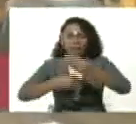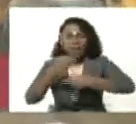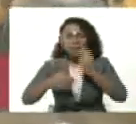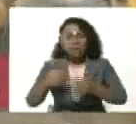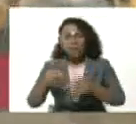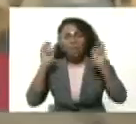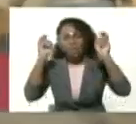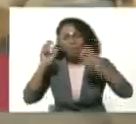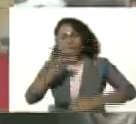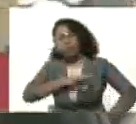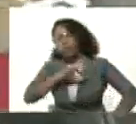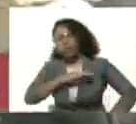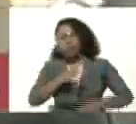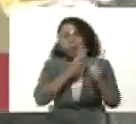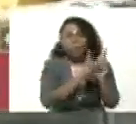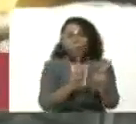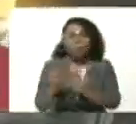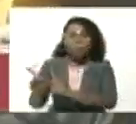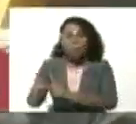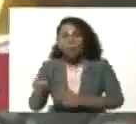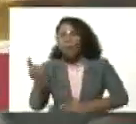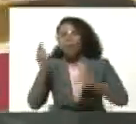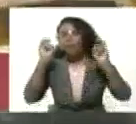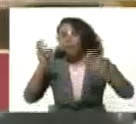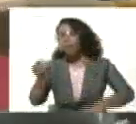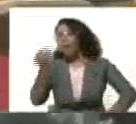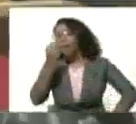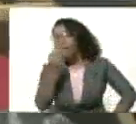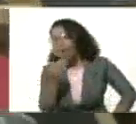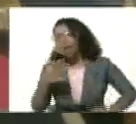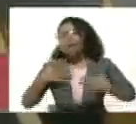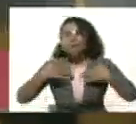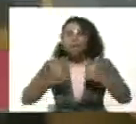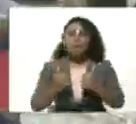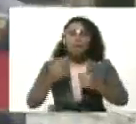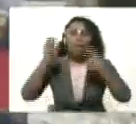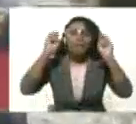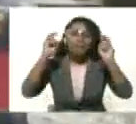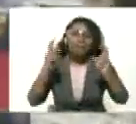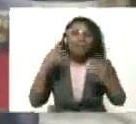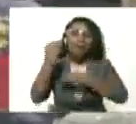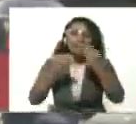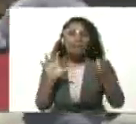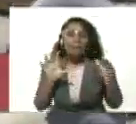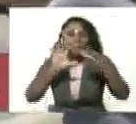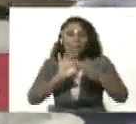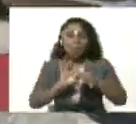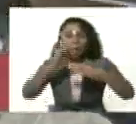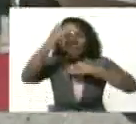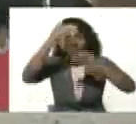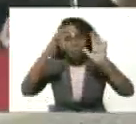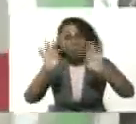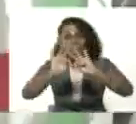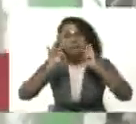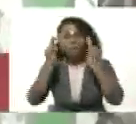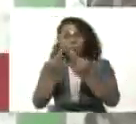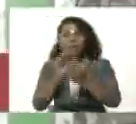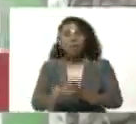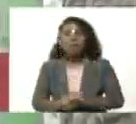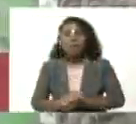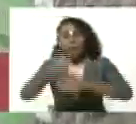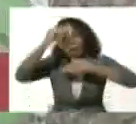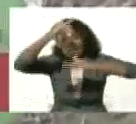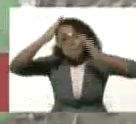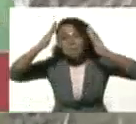social para organizar los temas alimentarios, los temas de salud, los temas que vinculan con la atención a la familia, la